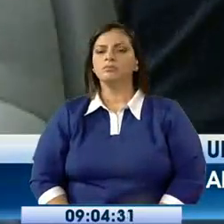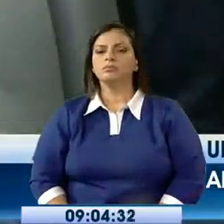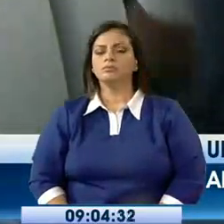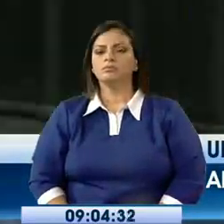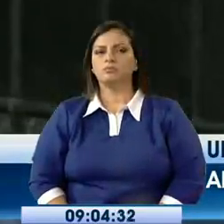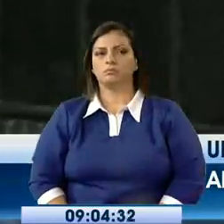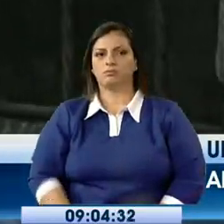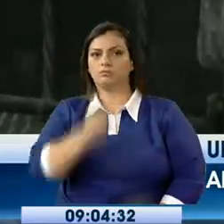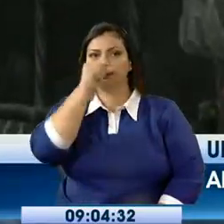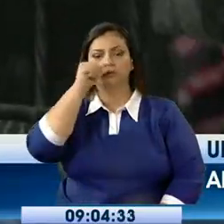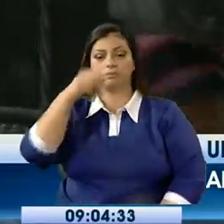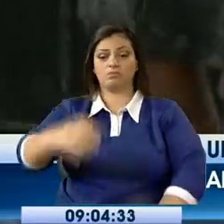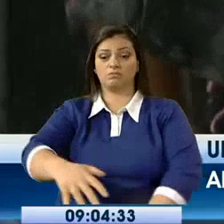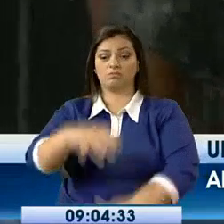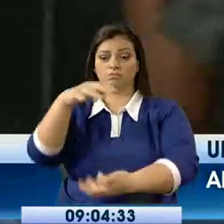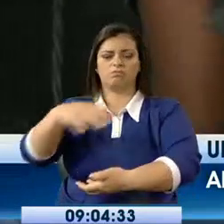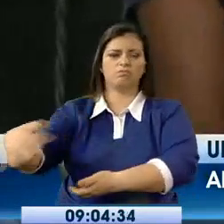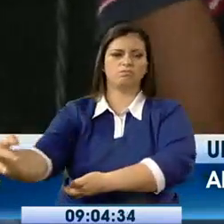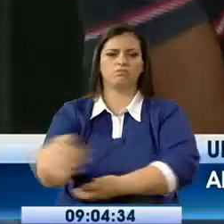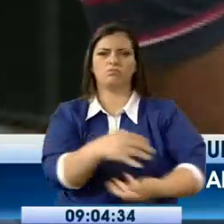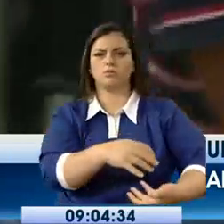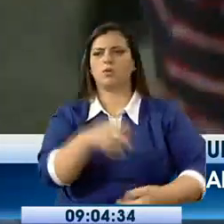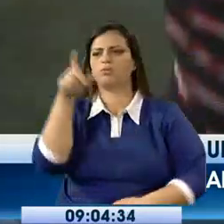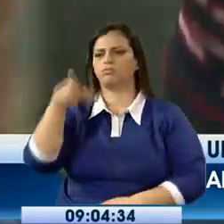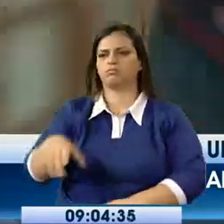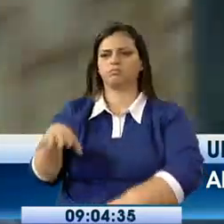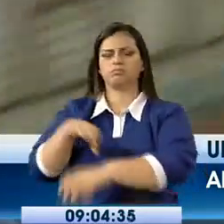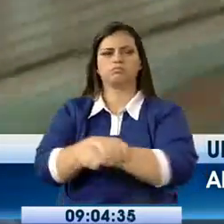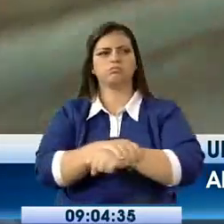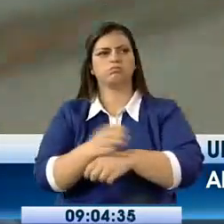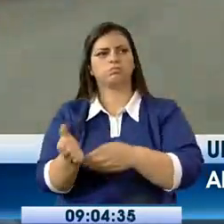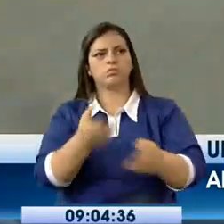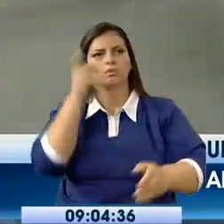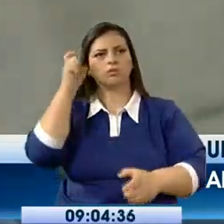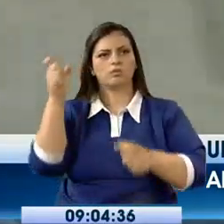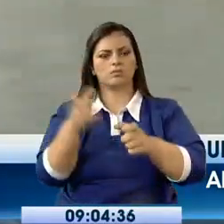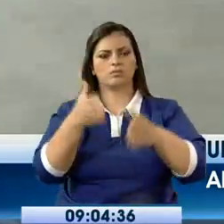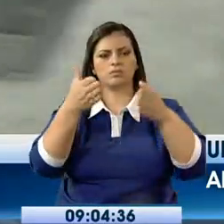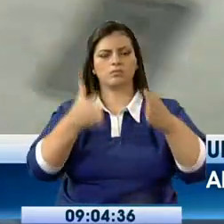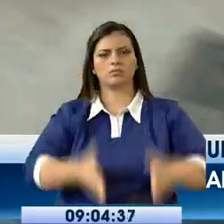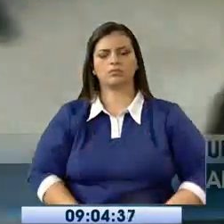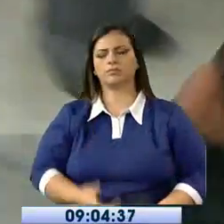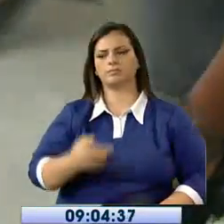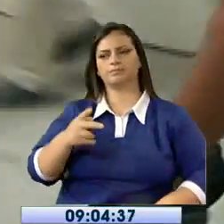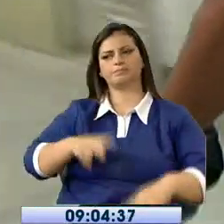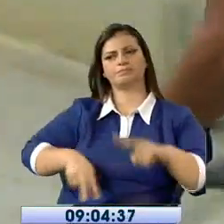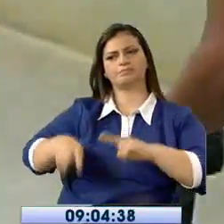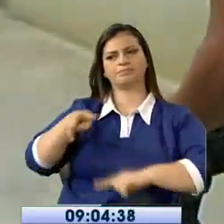en conocimiento del caso al fiscal de turno, informó Ítalo Ruiz.